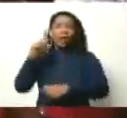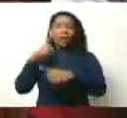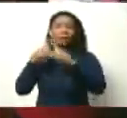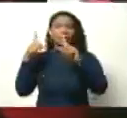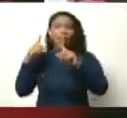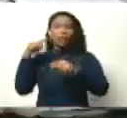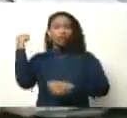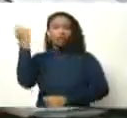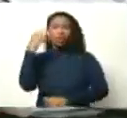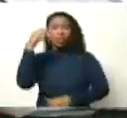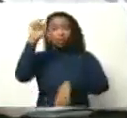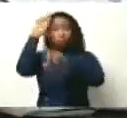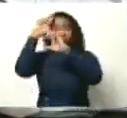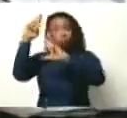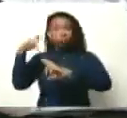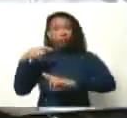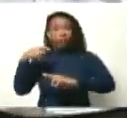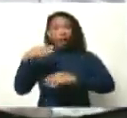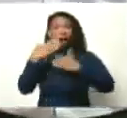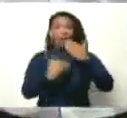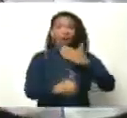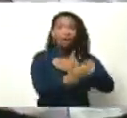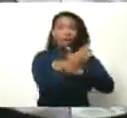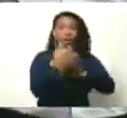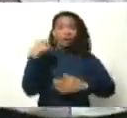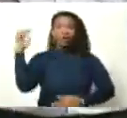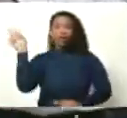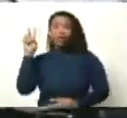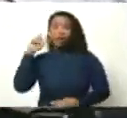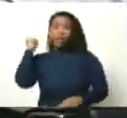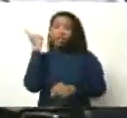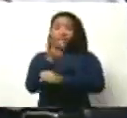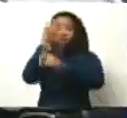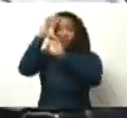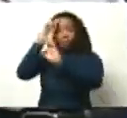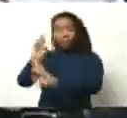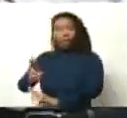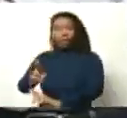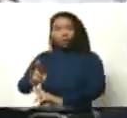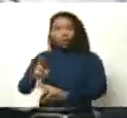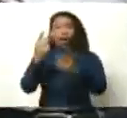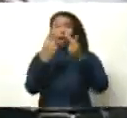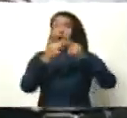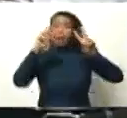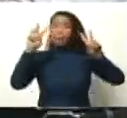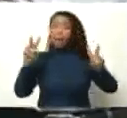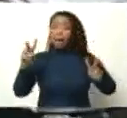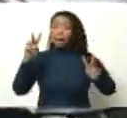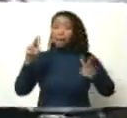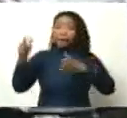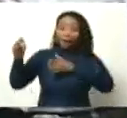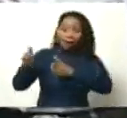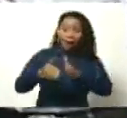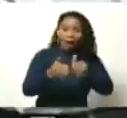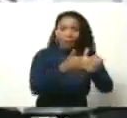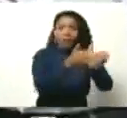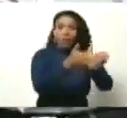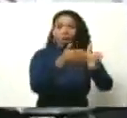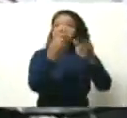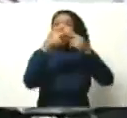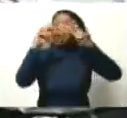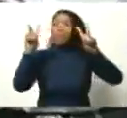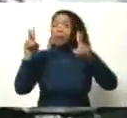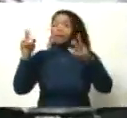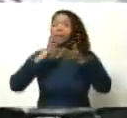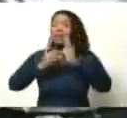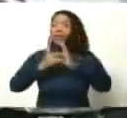Solamente en el respeto se avanza. Venezuela debe ser respetada y la paz es el camino. La paz es el